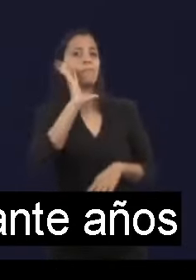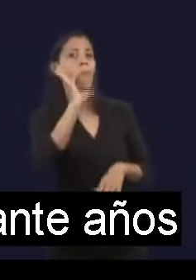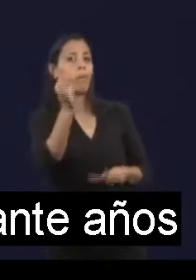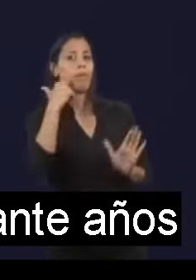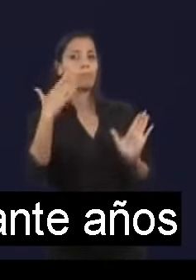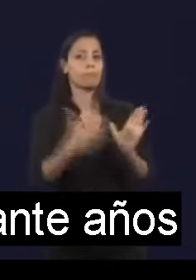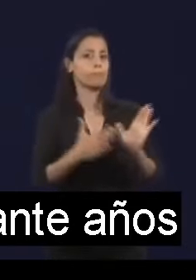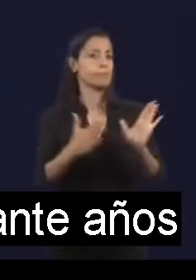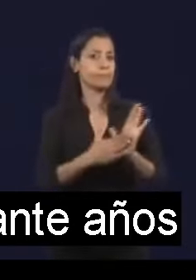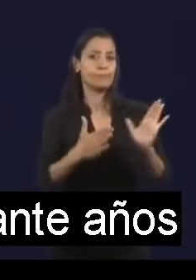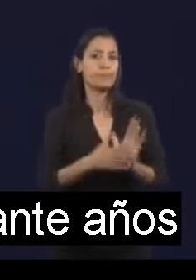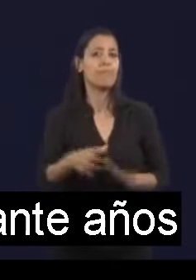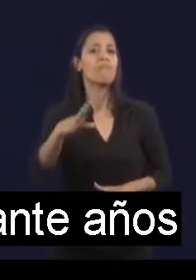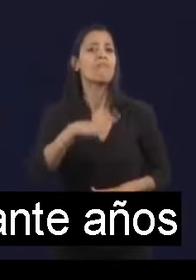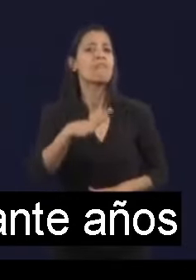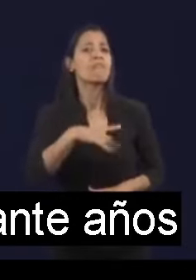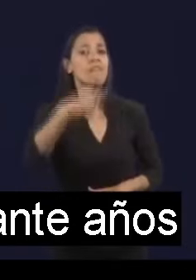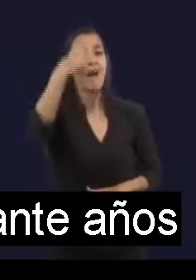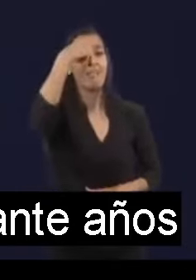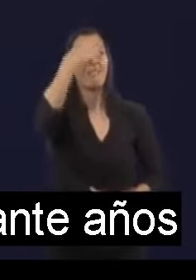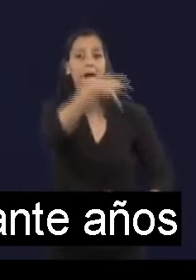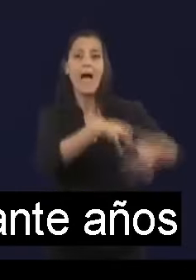esta carga que tenemos los argentinos